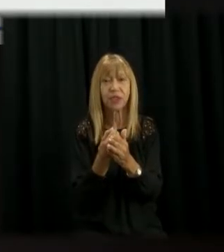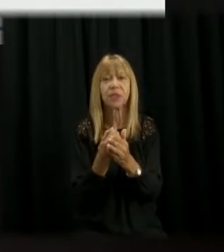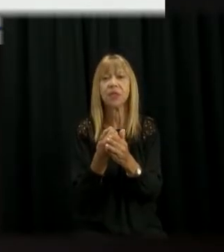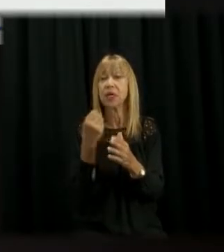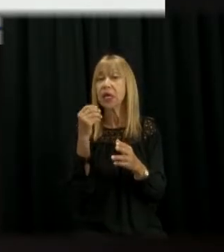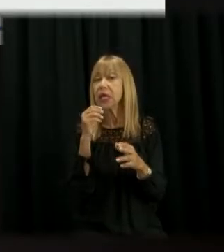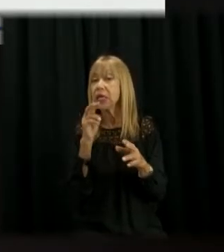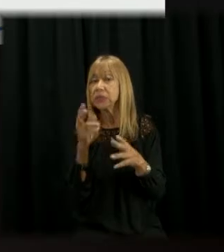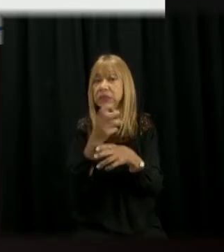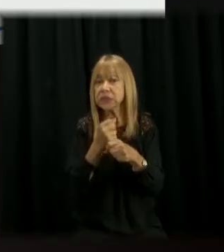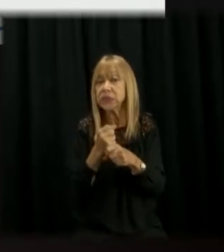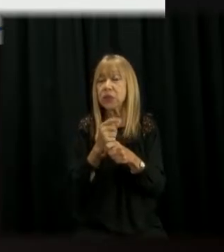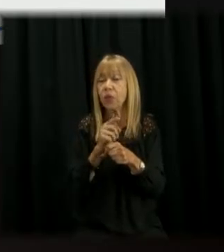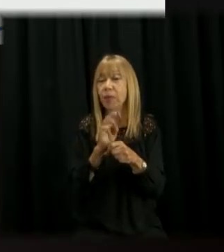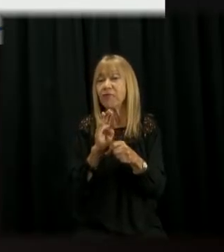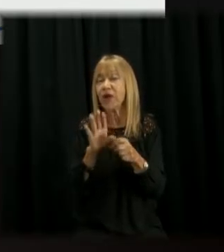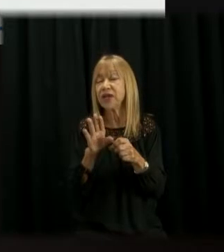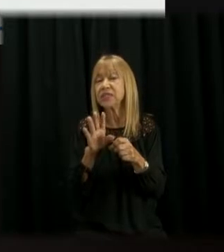refleja